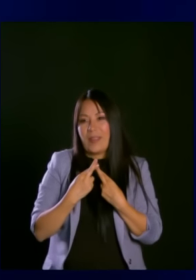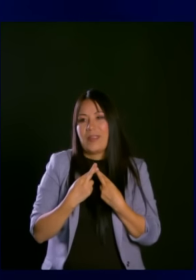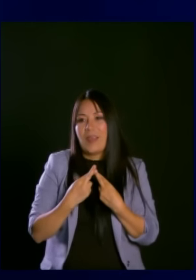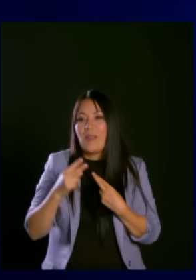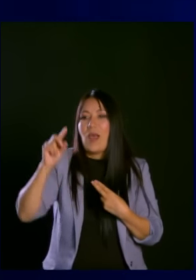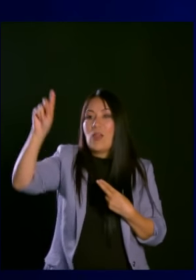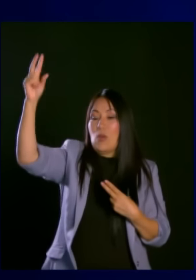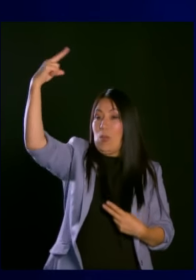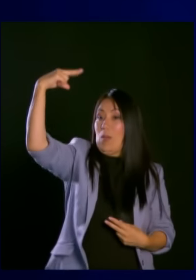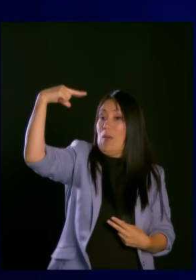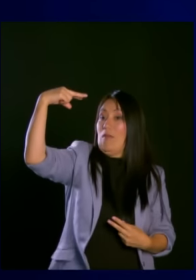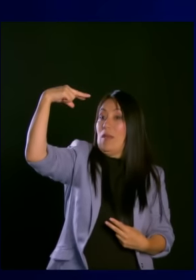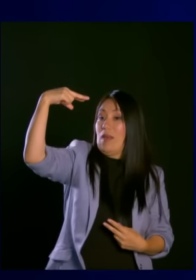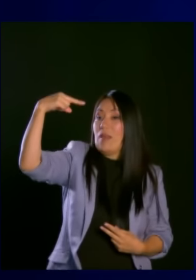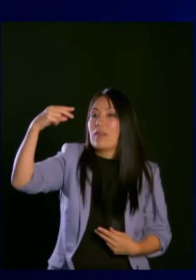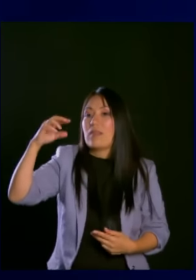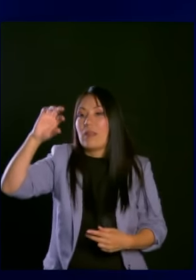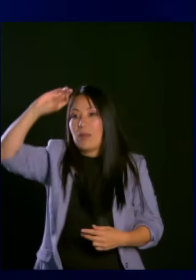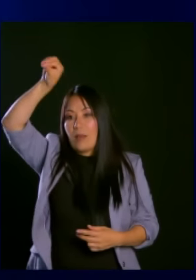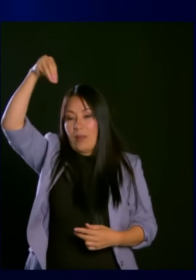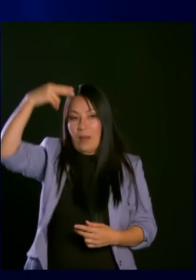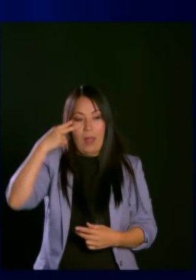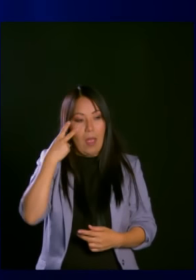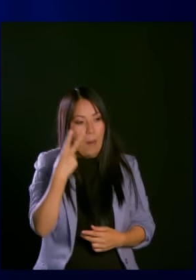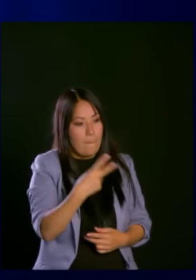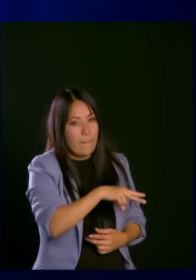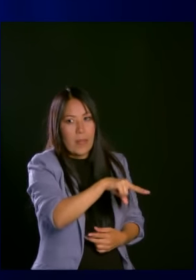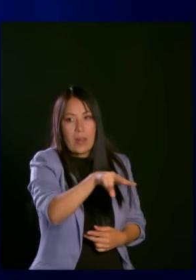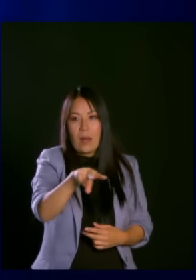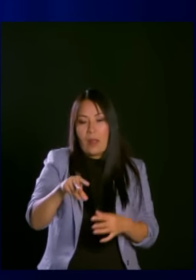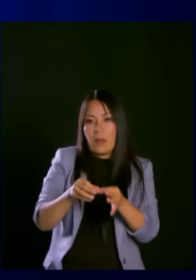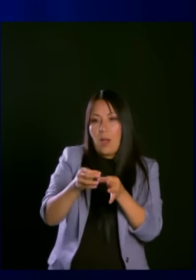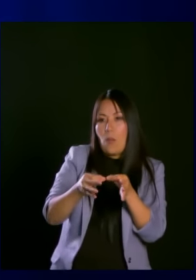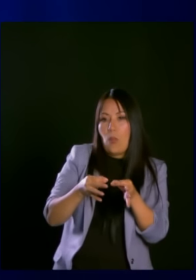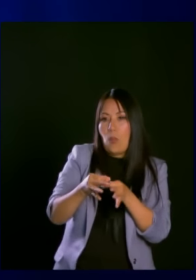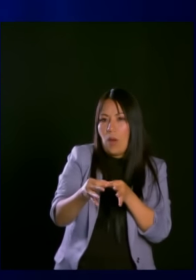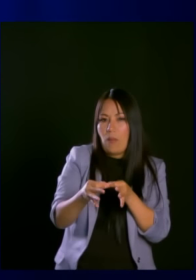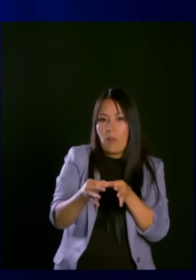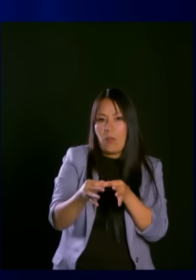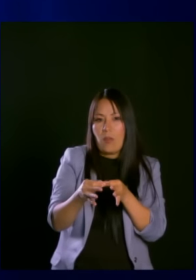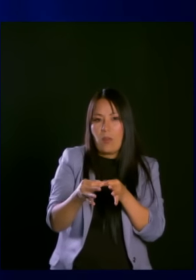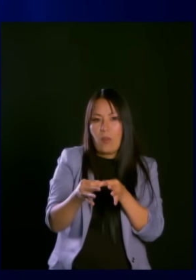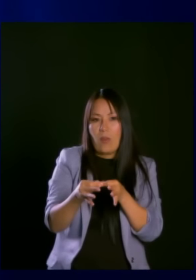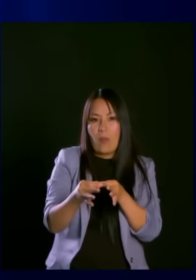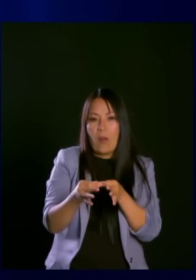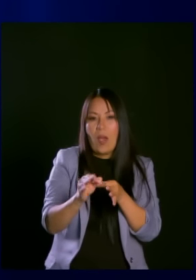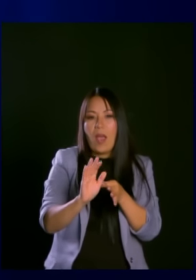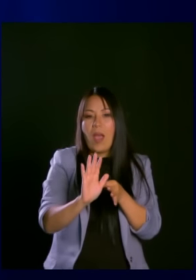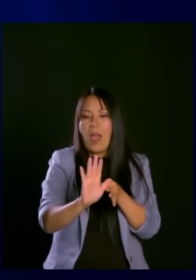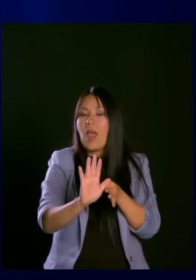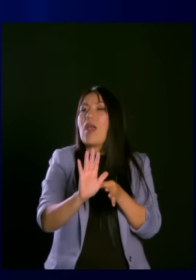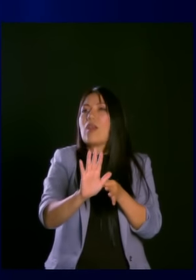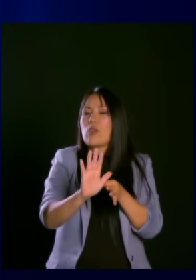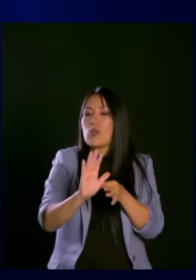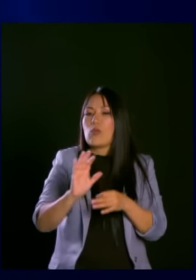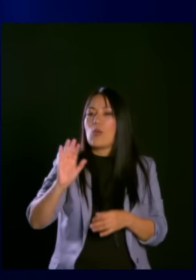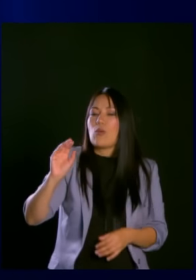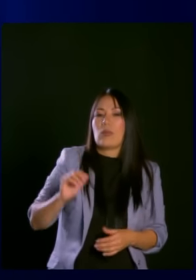Y mira que esta gente no es pueblo tuyo. Me parece tan simpático,